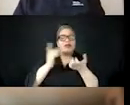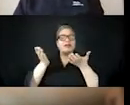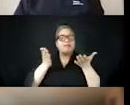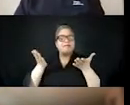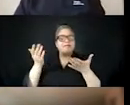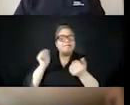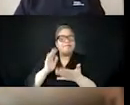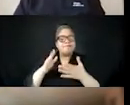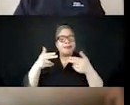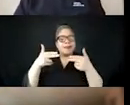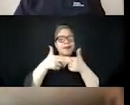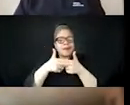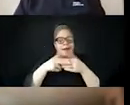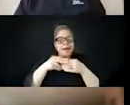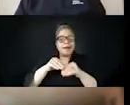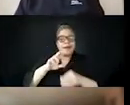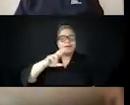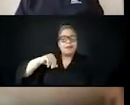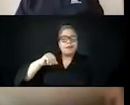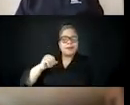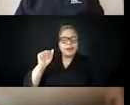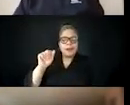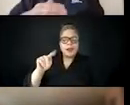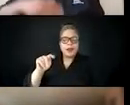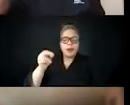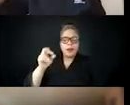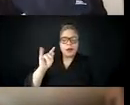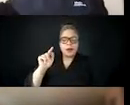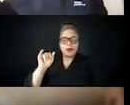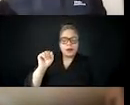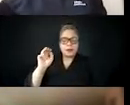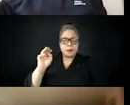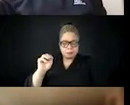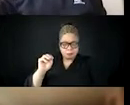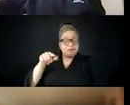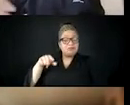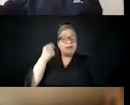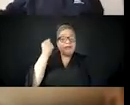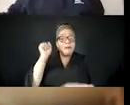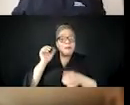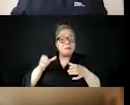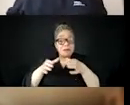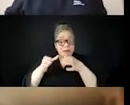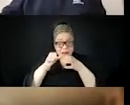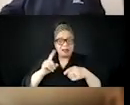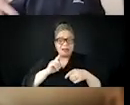esta pérdida de confianza sirve para facilitar el camino hacia el fascismo